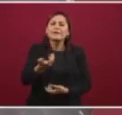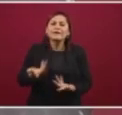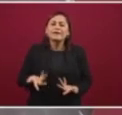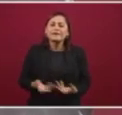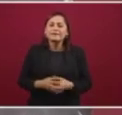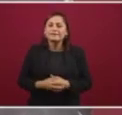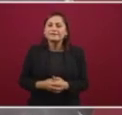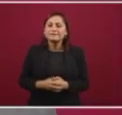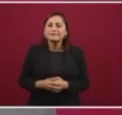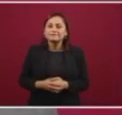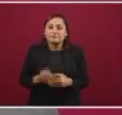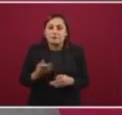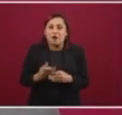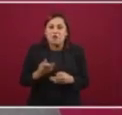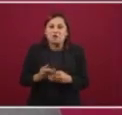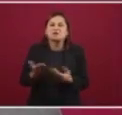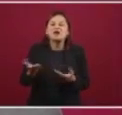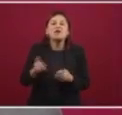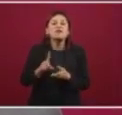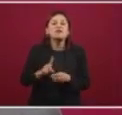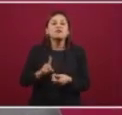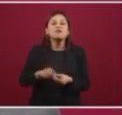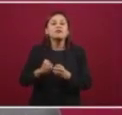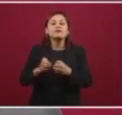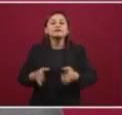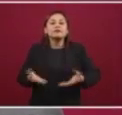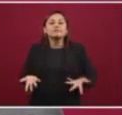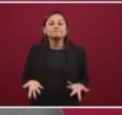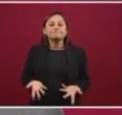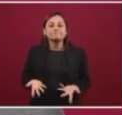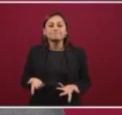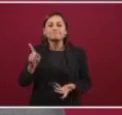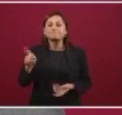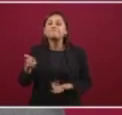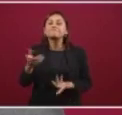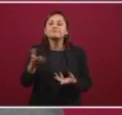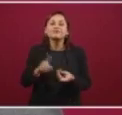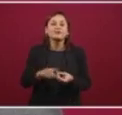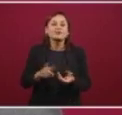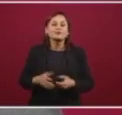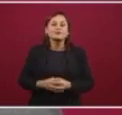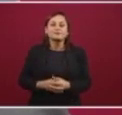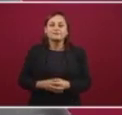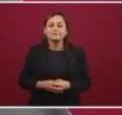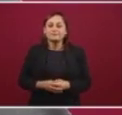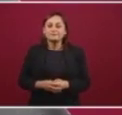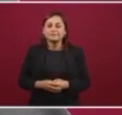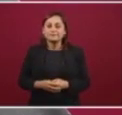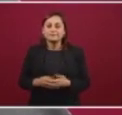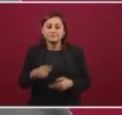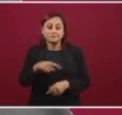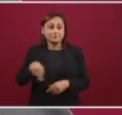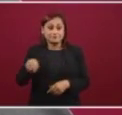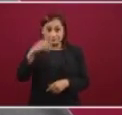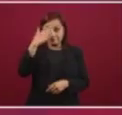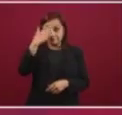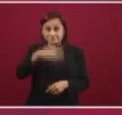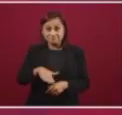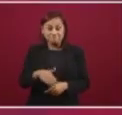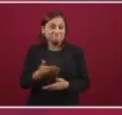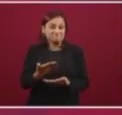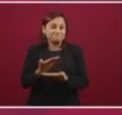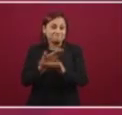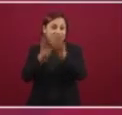el inculpado, nadie sabe.